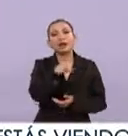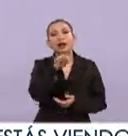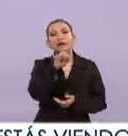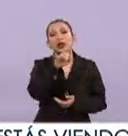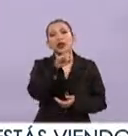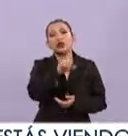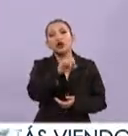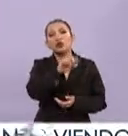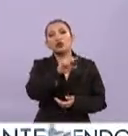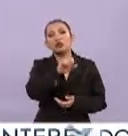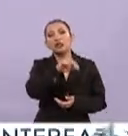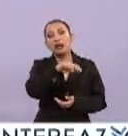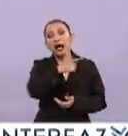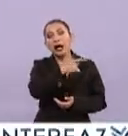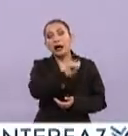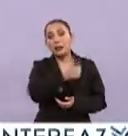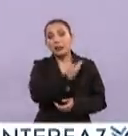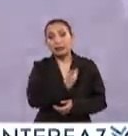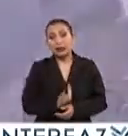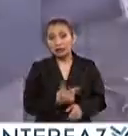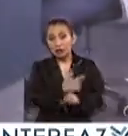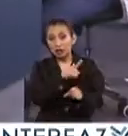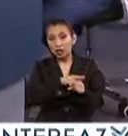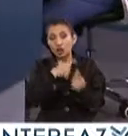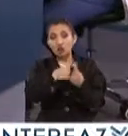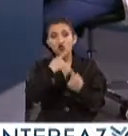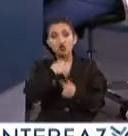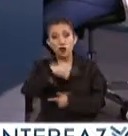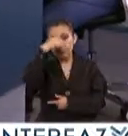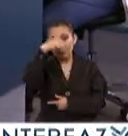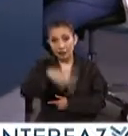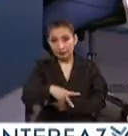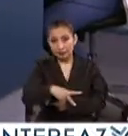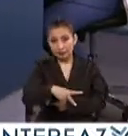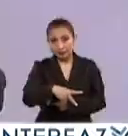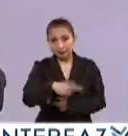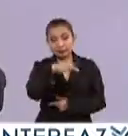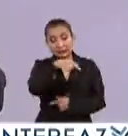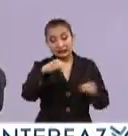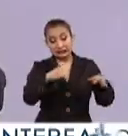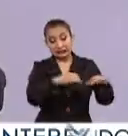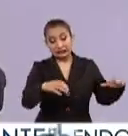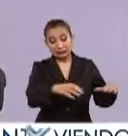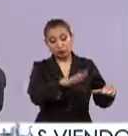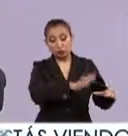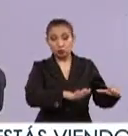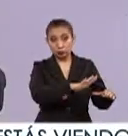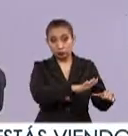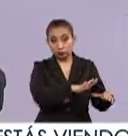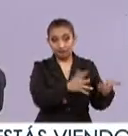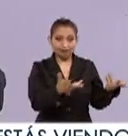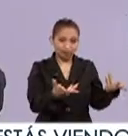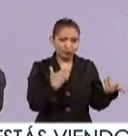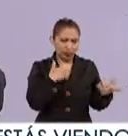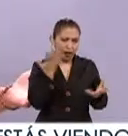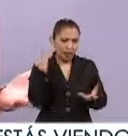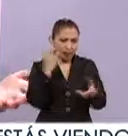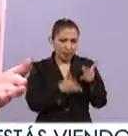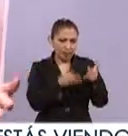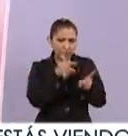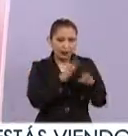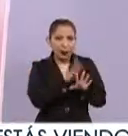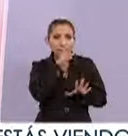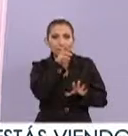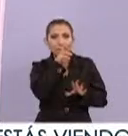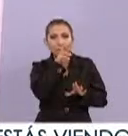Fernando Suinaga Cárdenas. Él es presidente nacional de la Cruz Roja Mexicana, una institución que, pues estábamos platicando, es una de